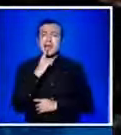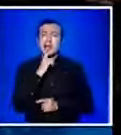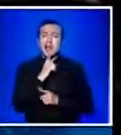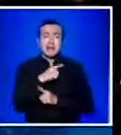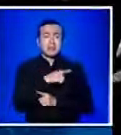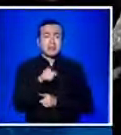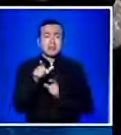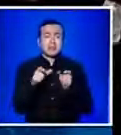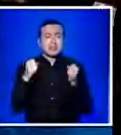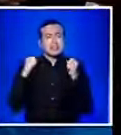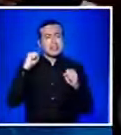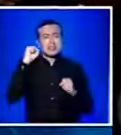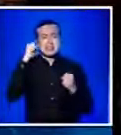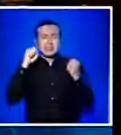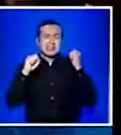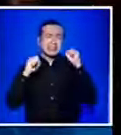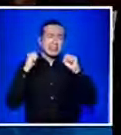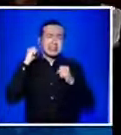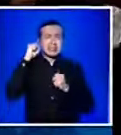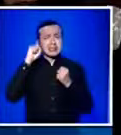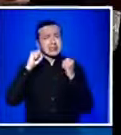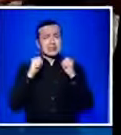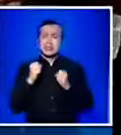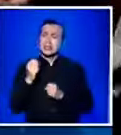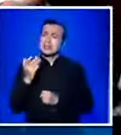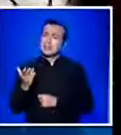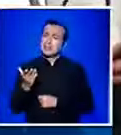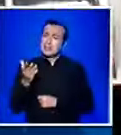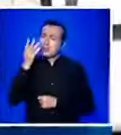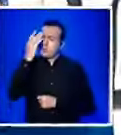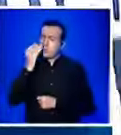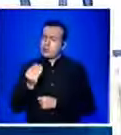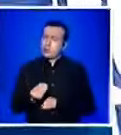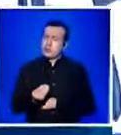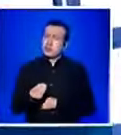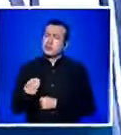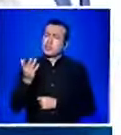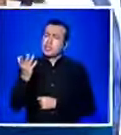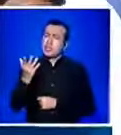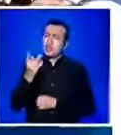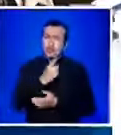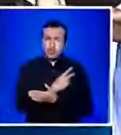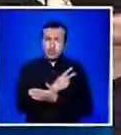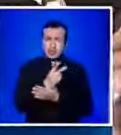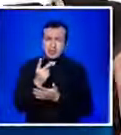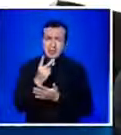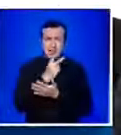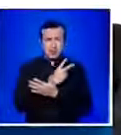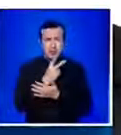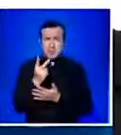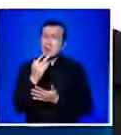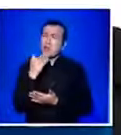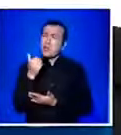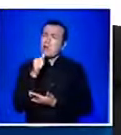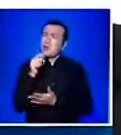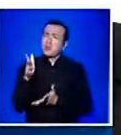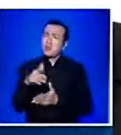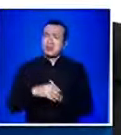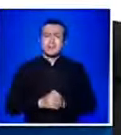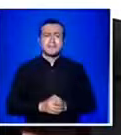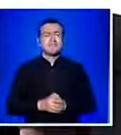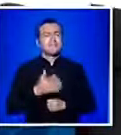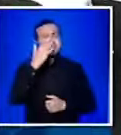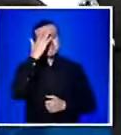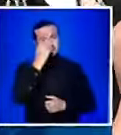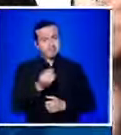desesperación, porque están desesperados. Vecina Magdita, buenos días. Dos semanas, ¿y cómo están haciendo sin agua? Buenos